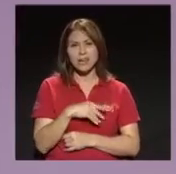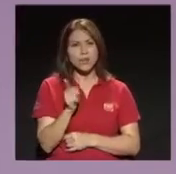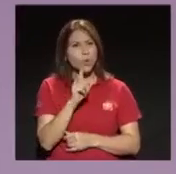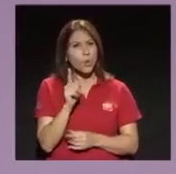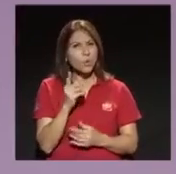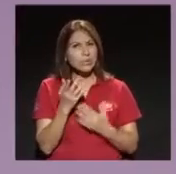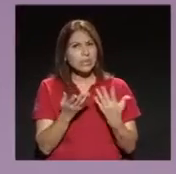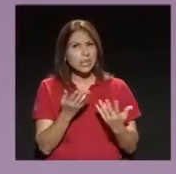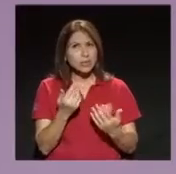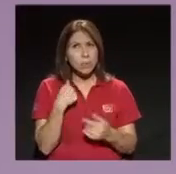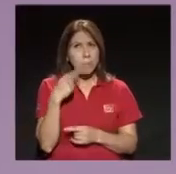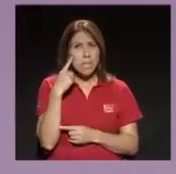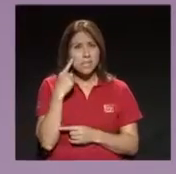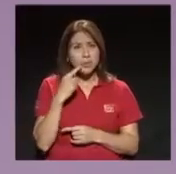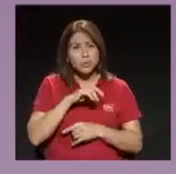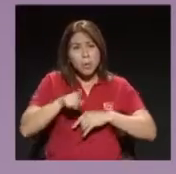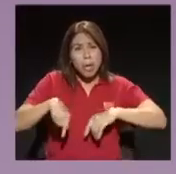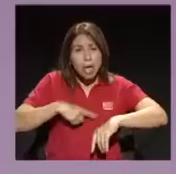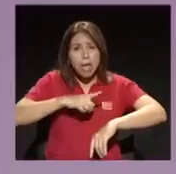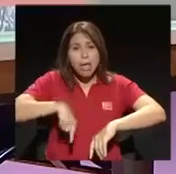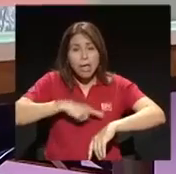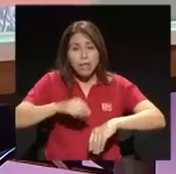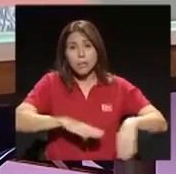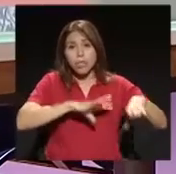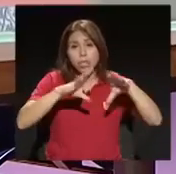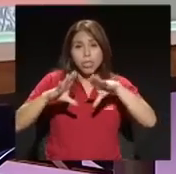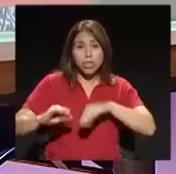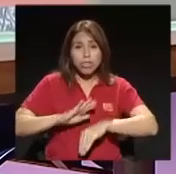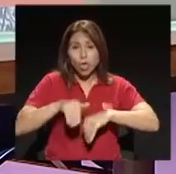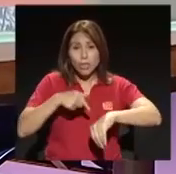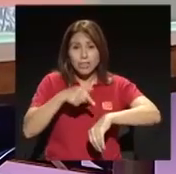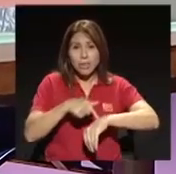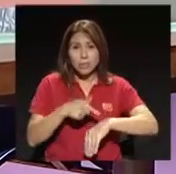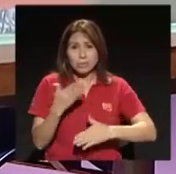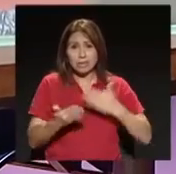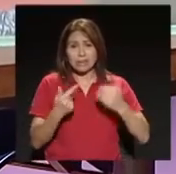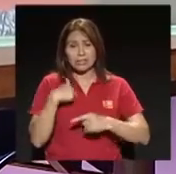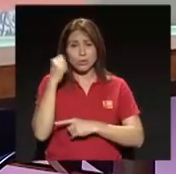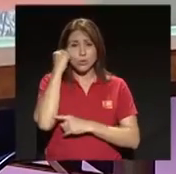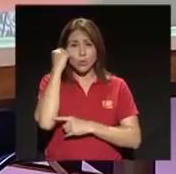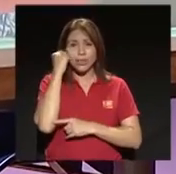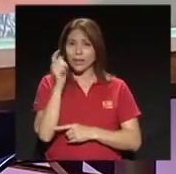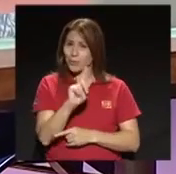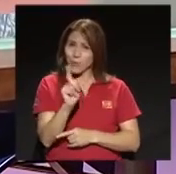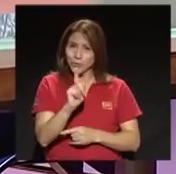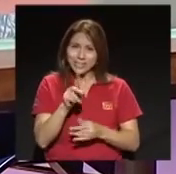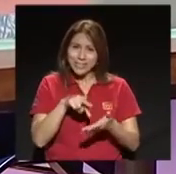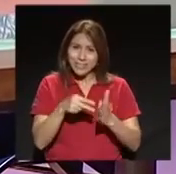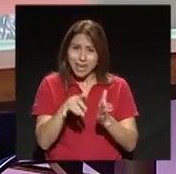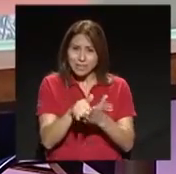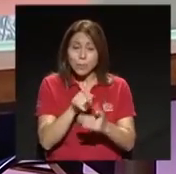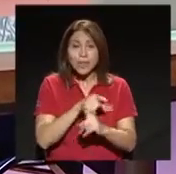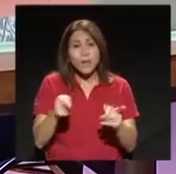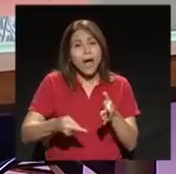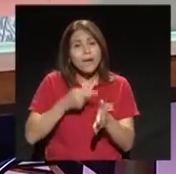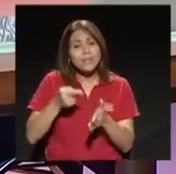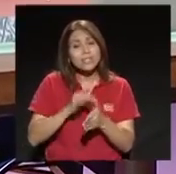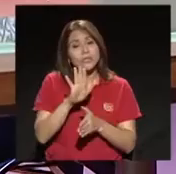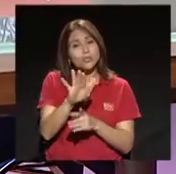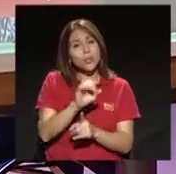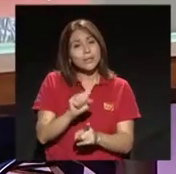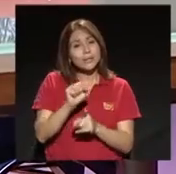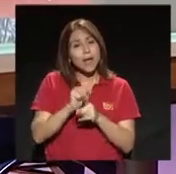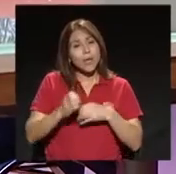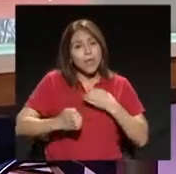tonta, verdad? No, pero hay días en los que tal vez su estado de ánimo no está muy bien y eso le afecta. Inclusive se